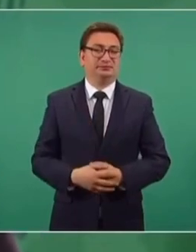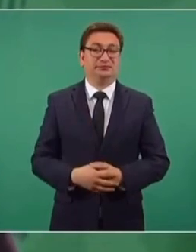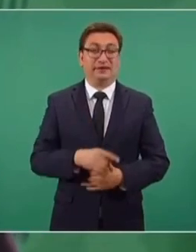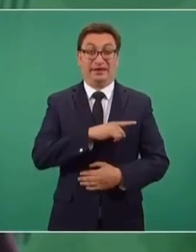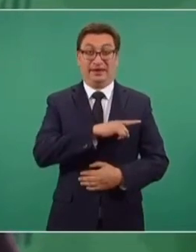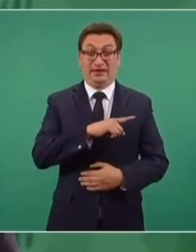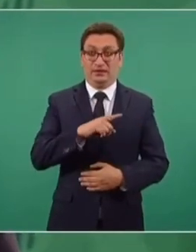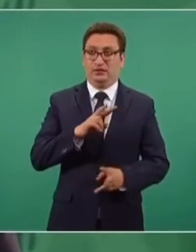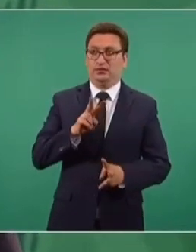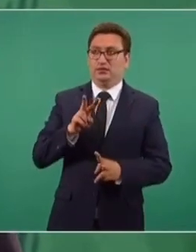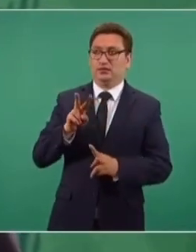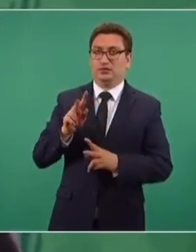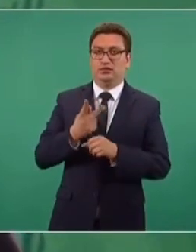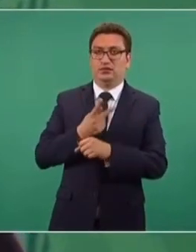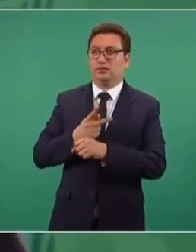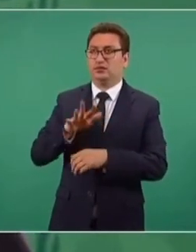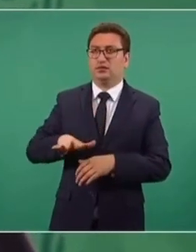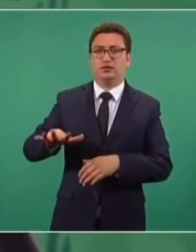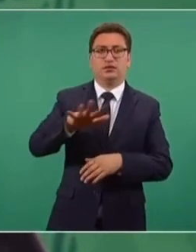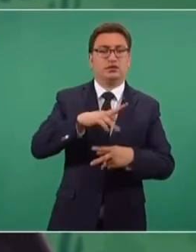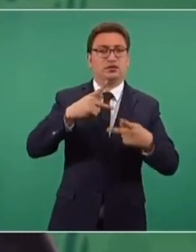están viendo que la gente